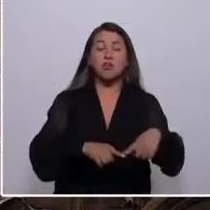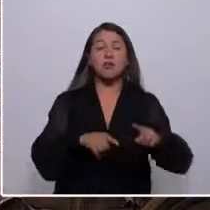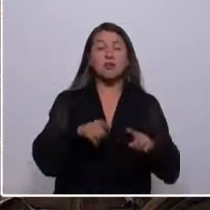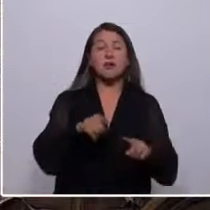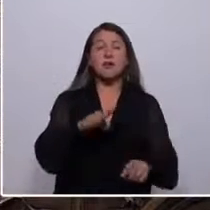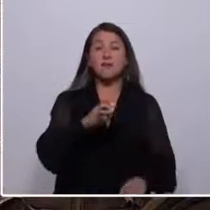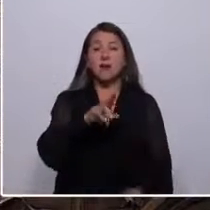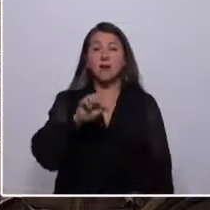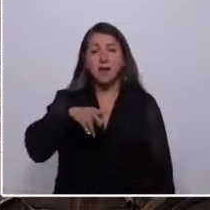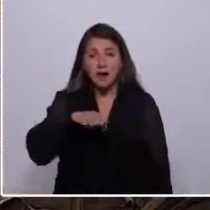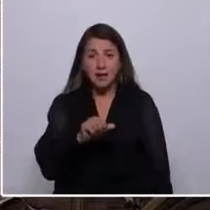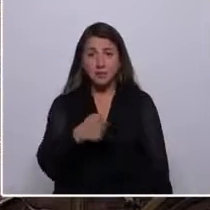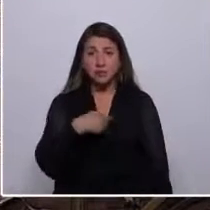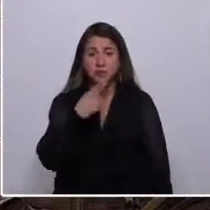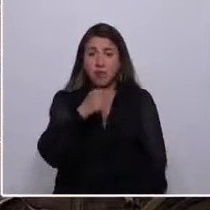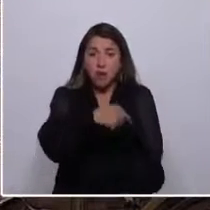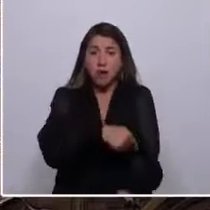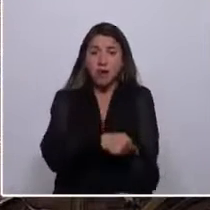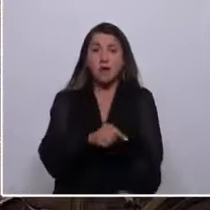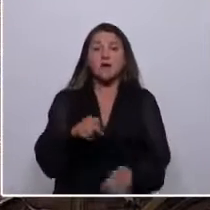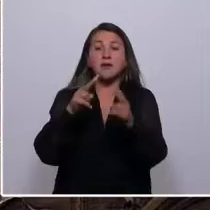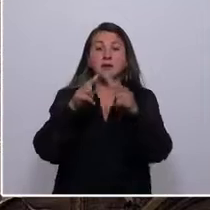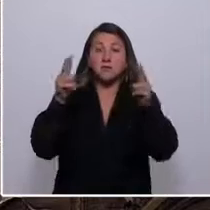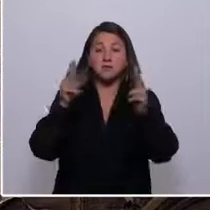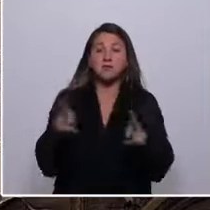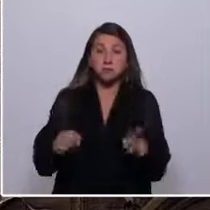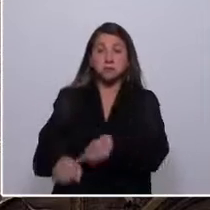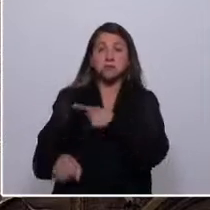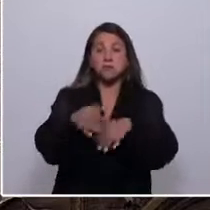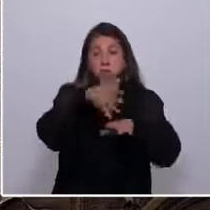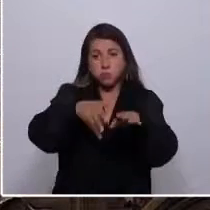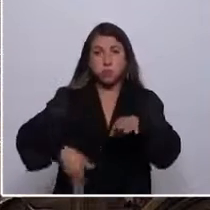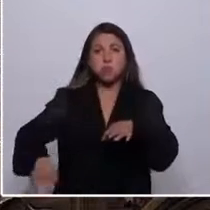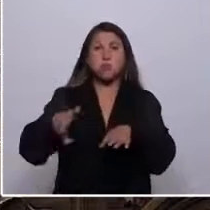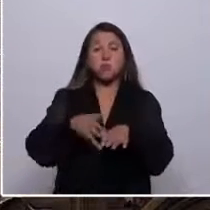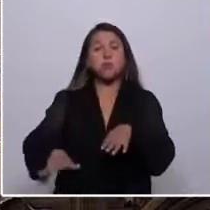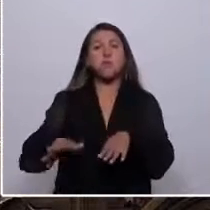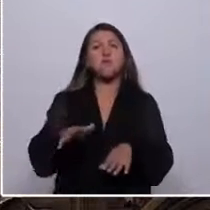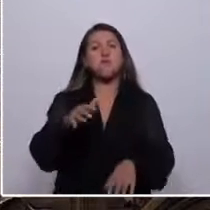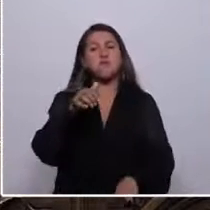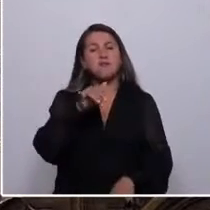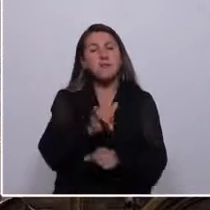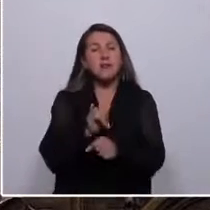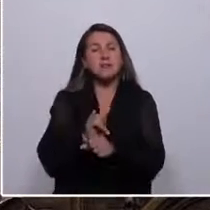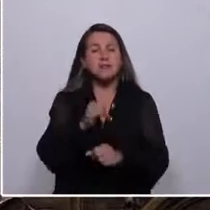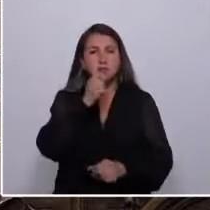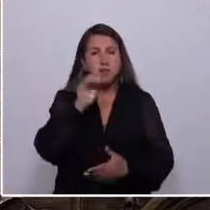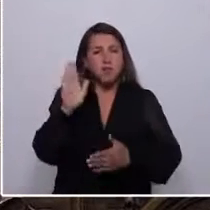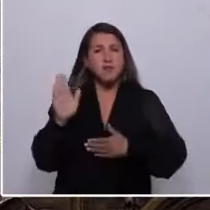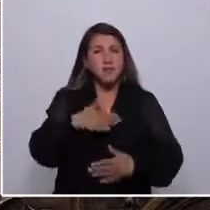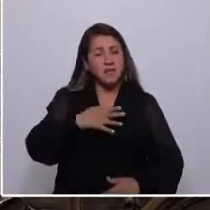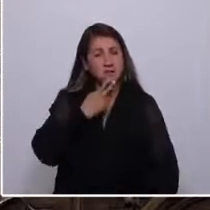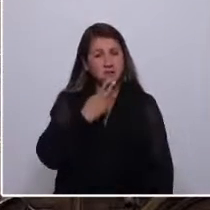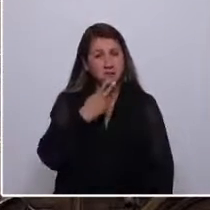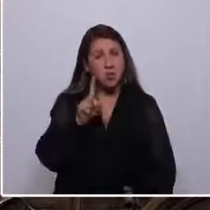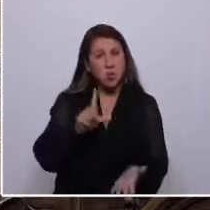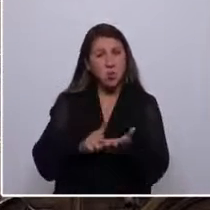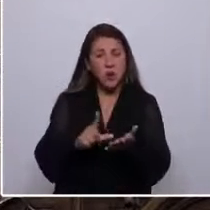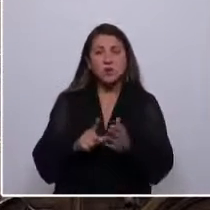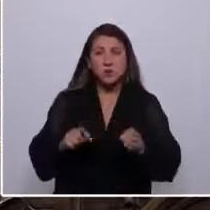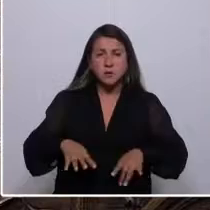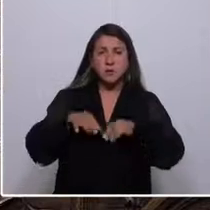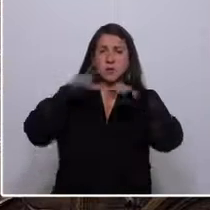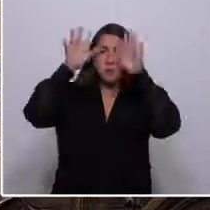en Talquita, hoy quieren instalar una termoeléctrica de biomasa, con las mismas falsas promesas de desarrollo. ¿Ustedes quieren vivir en un lugar donde las cenizas llenen sus